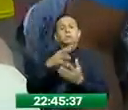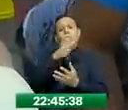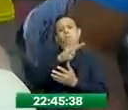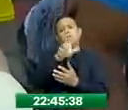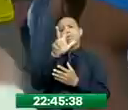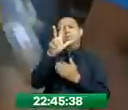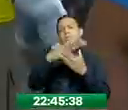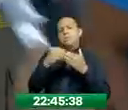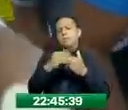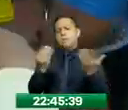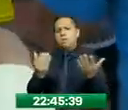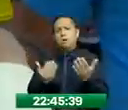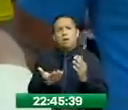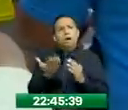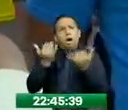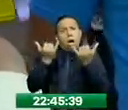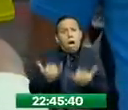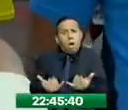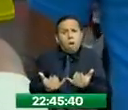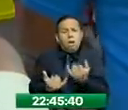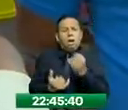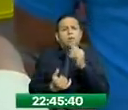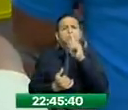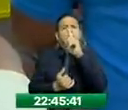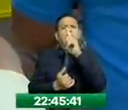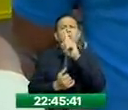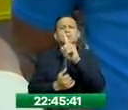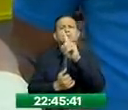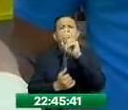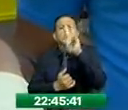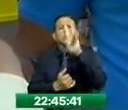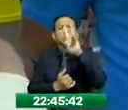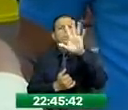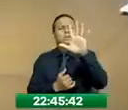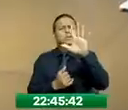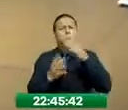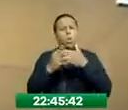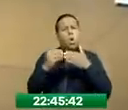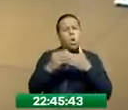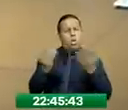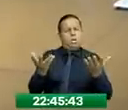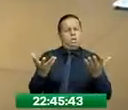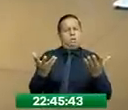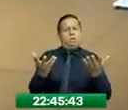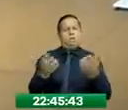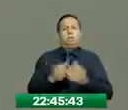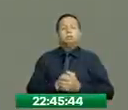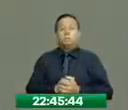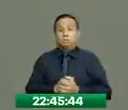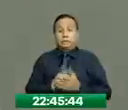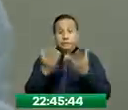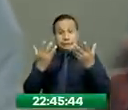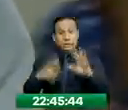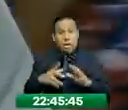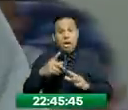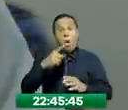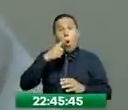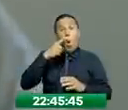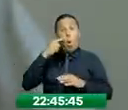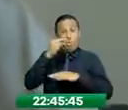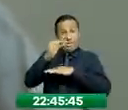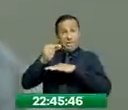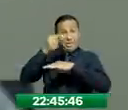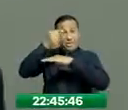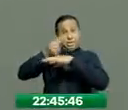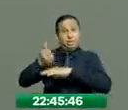y ahora ahora me sale ciento 175 dólares ante estos reclamos el gerente general de seguir